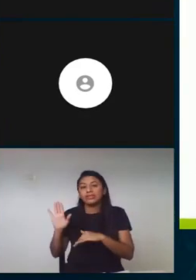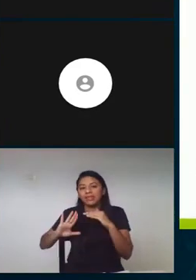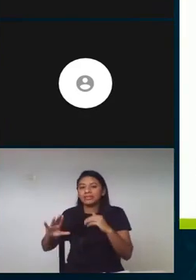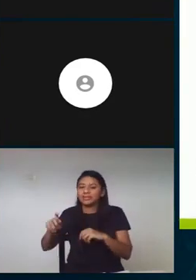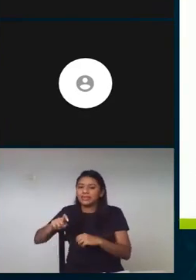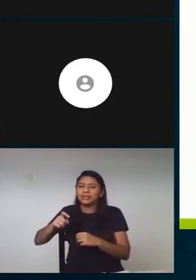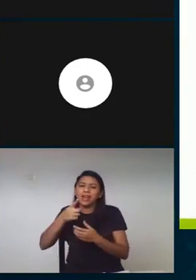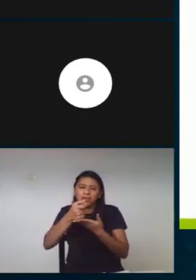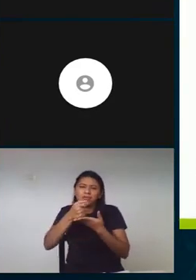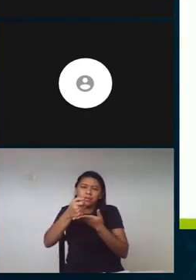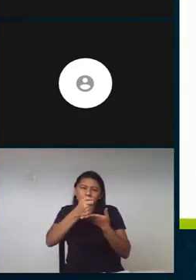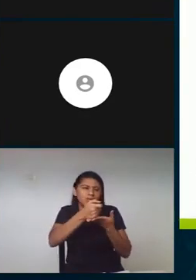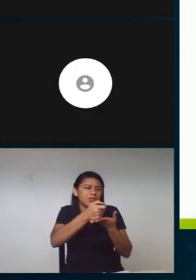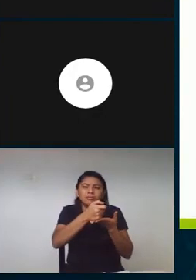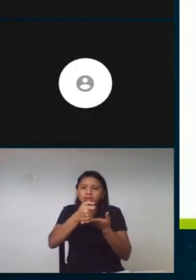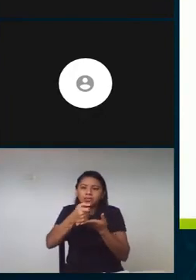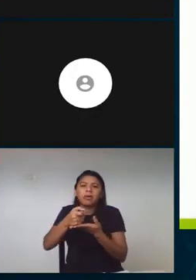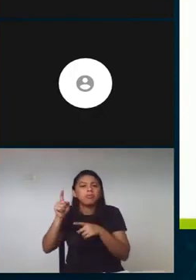¿Listo?